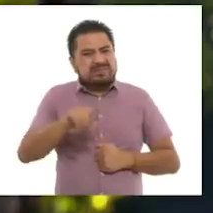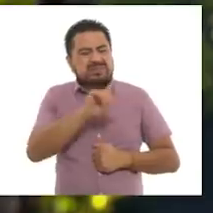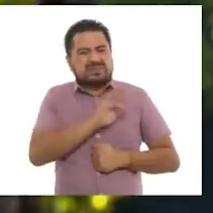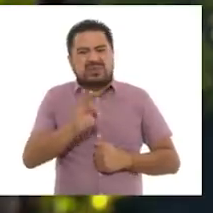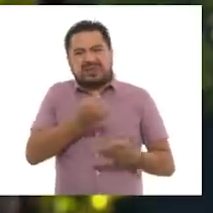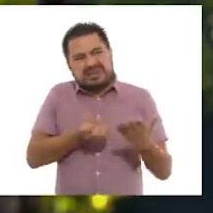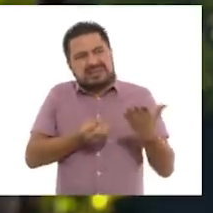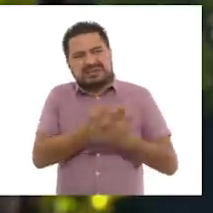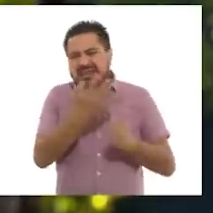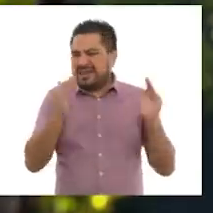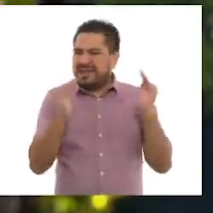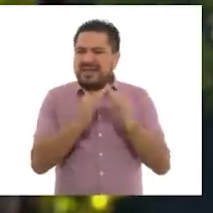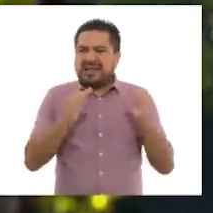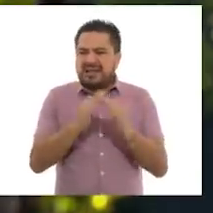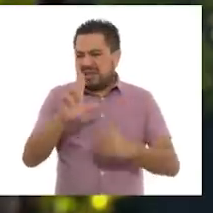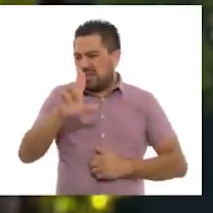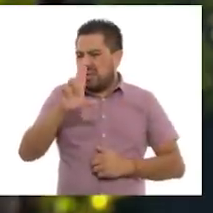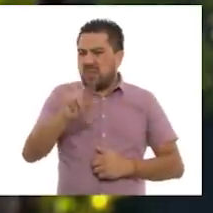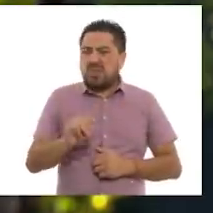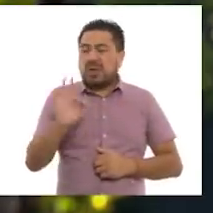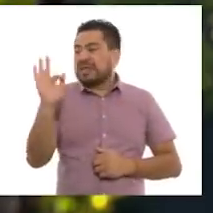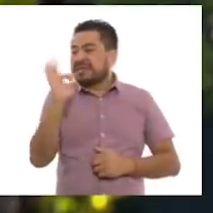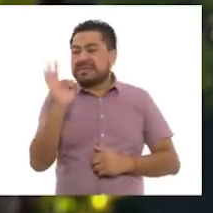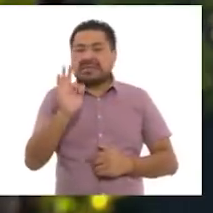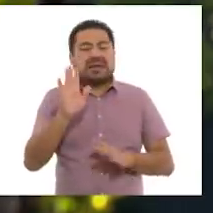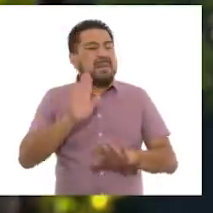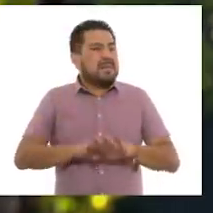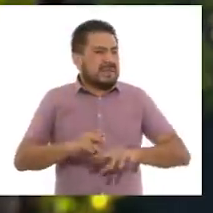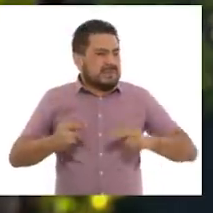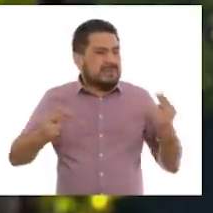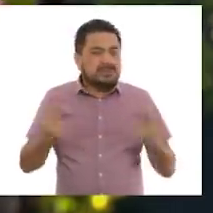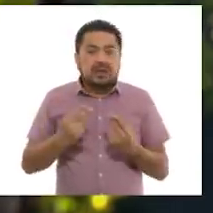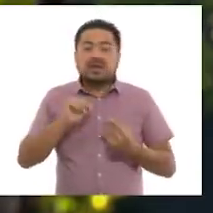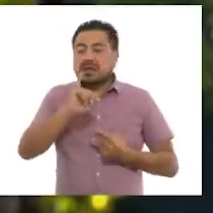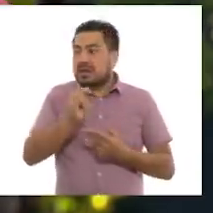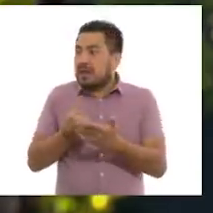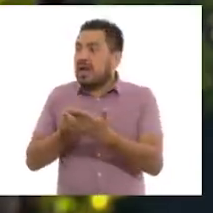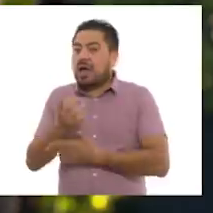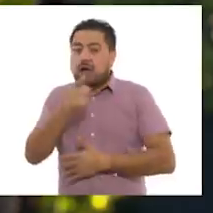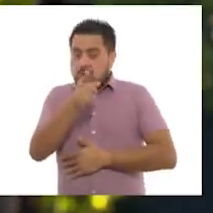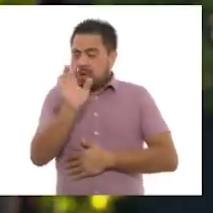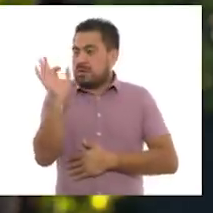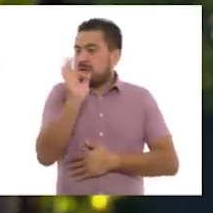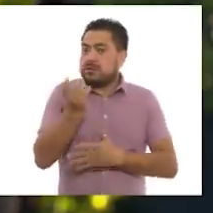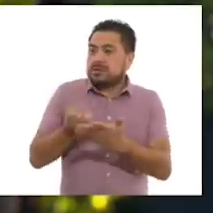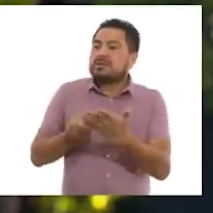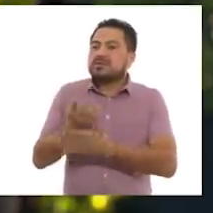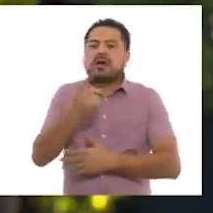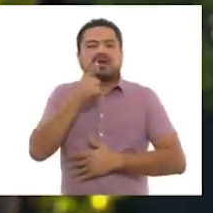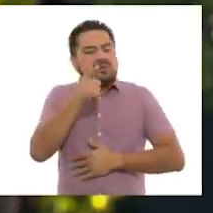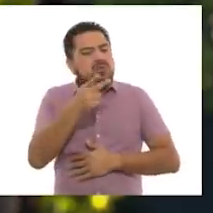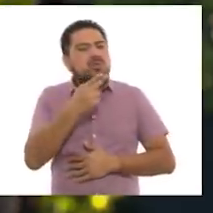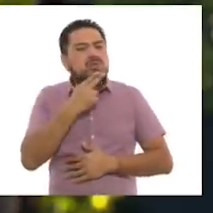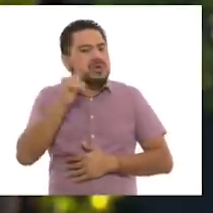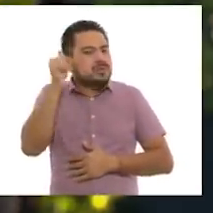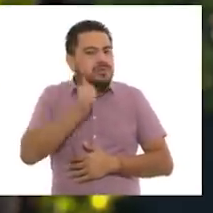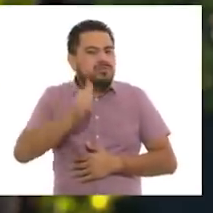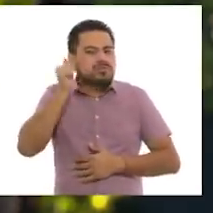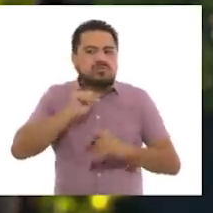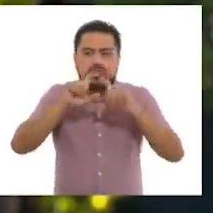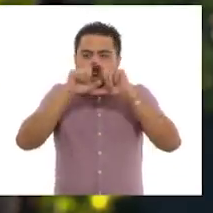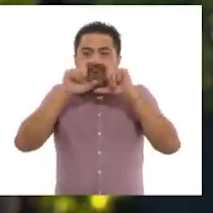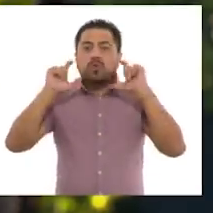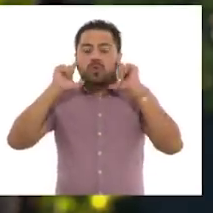no salir de casa a menos que sea muy necesario. Si lo haces, utiliza el